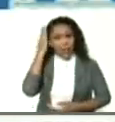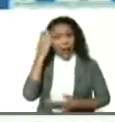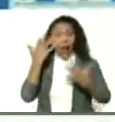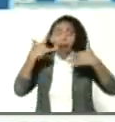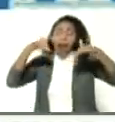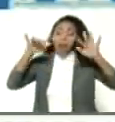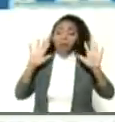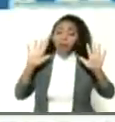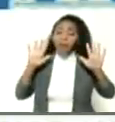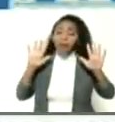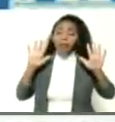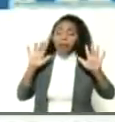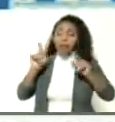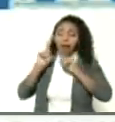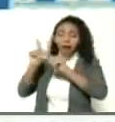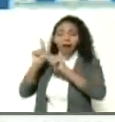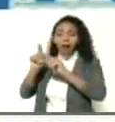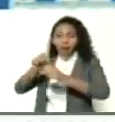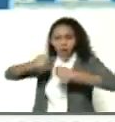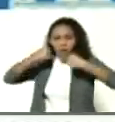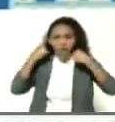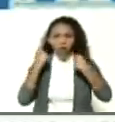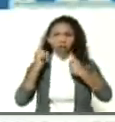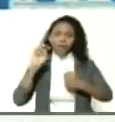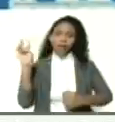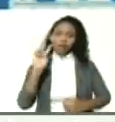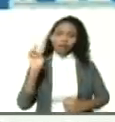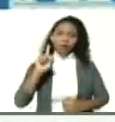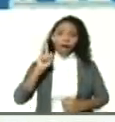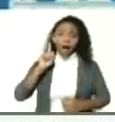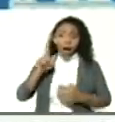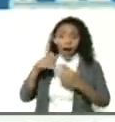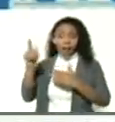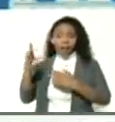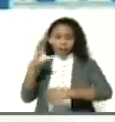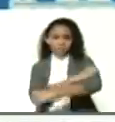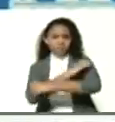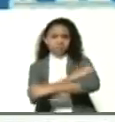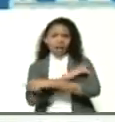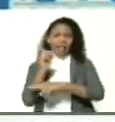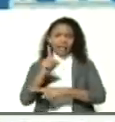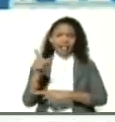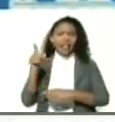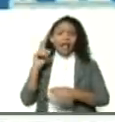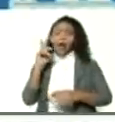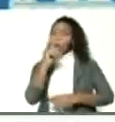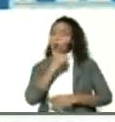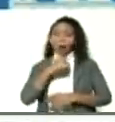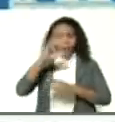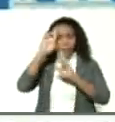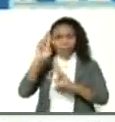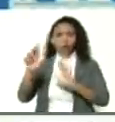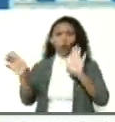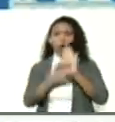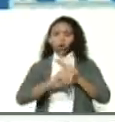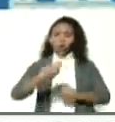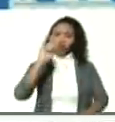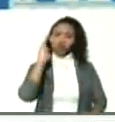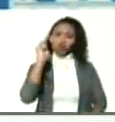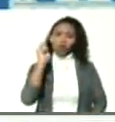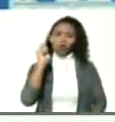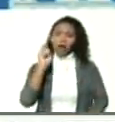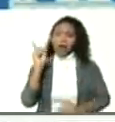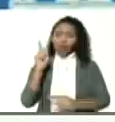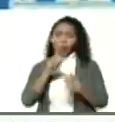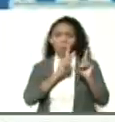lamentablemente el extremismo venezolano, el que permanentemente irrespeta el orden constitucional con